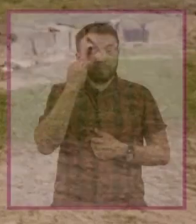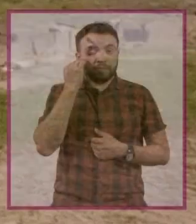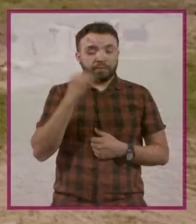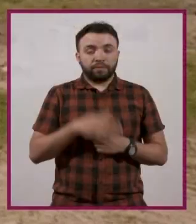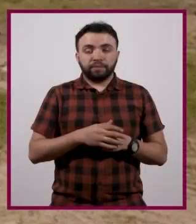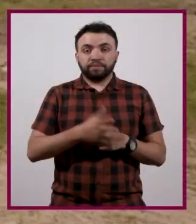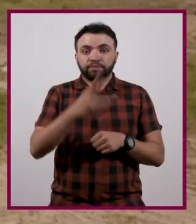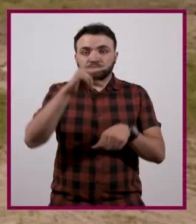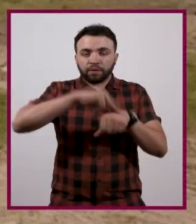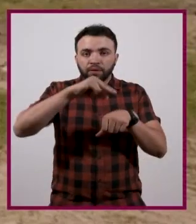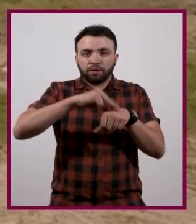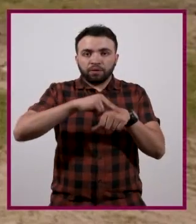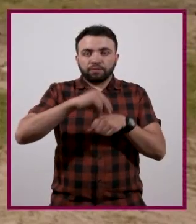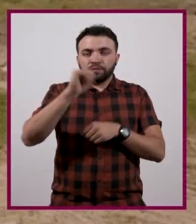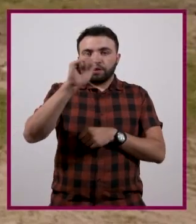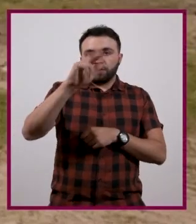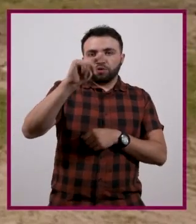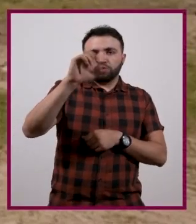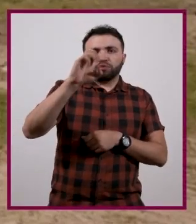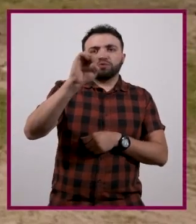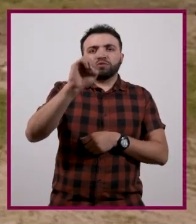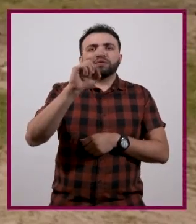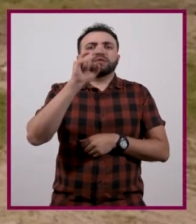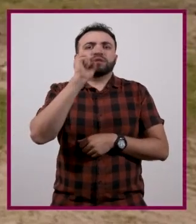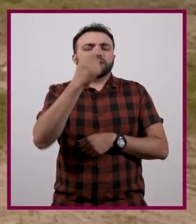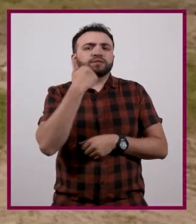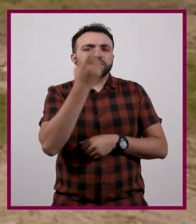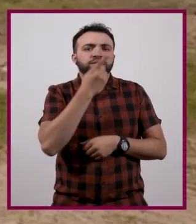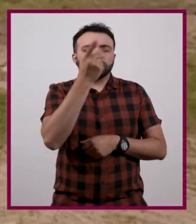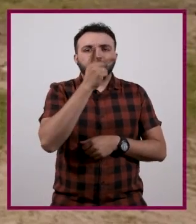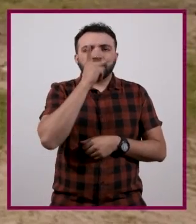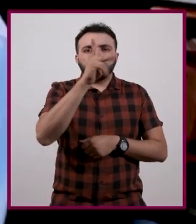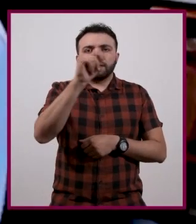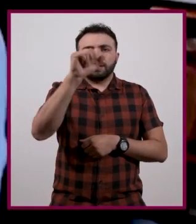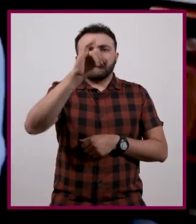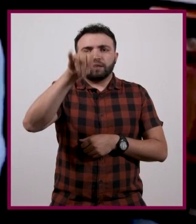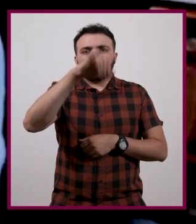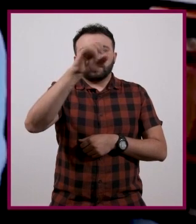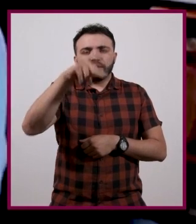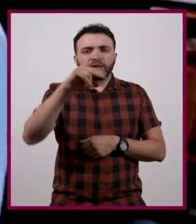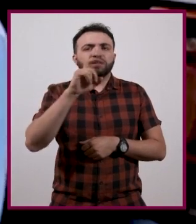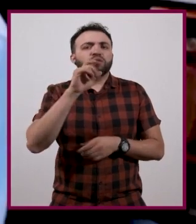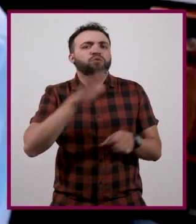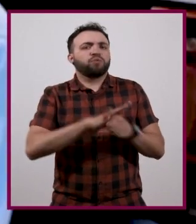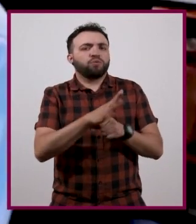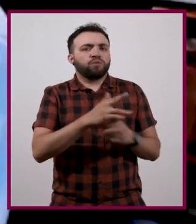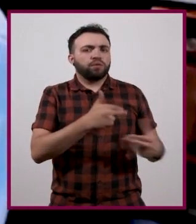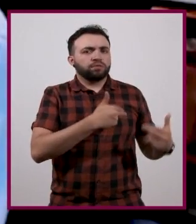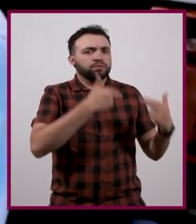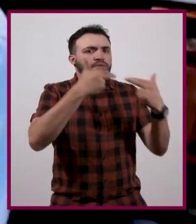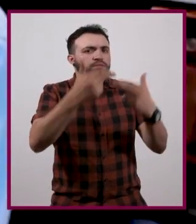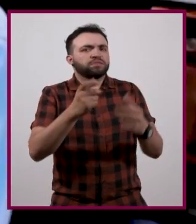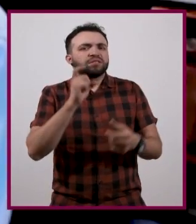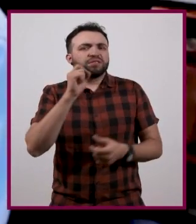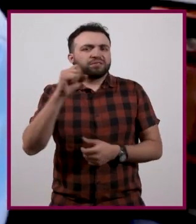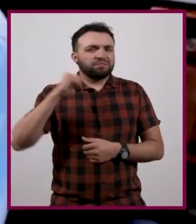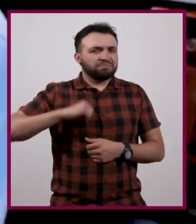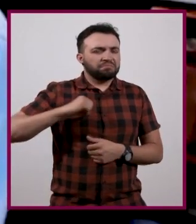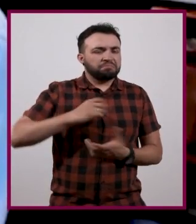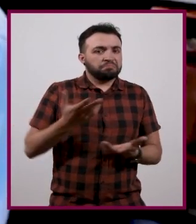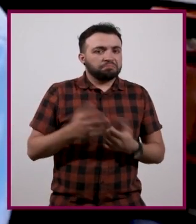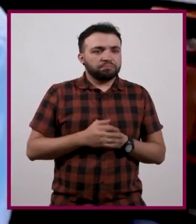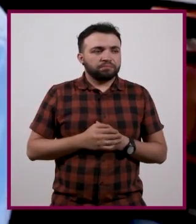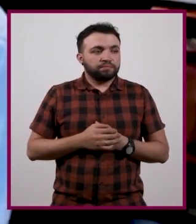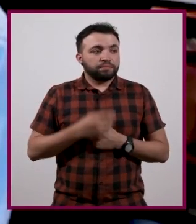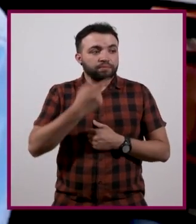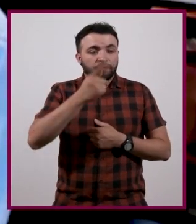Doctor Arturo, ¿qué significa la palabra Tajín y qué procedencia tiene? La palabra Tajín es